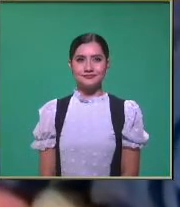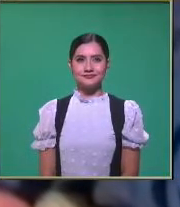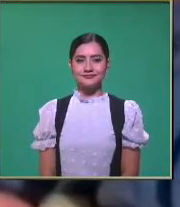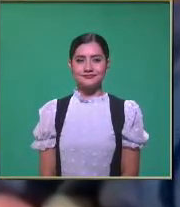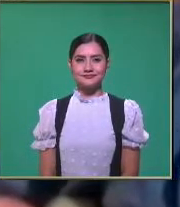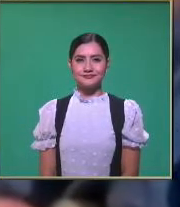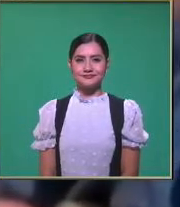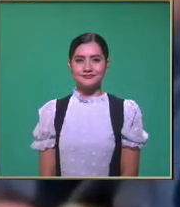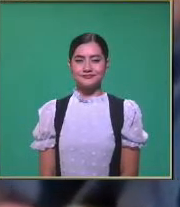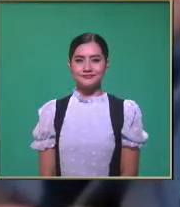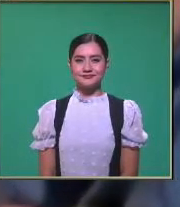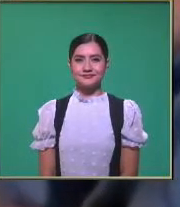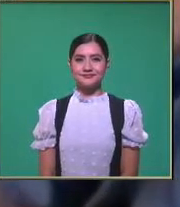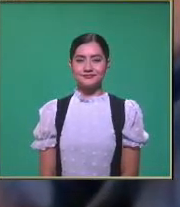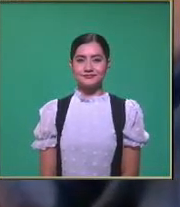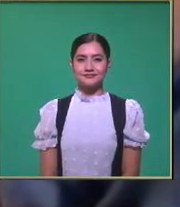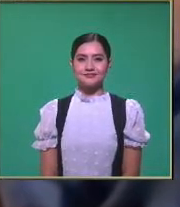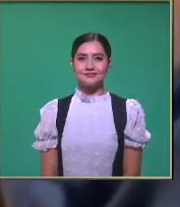a verlo.